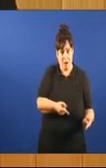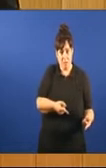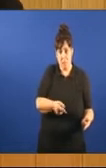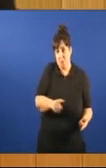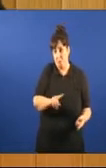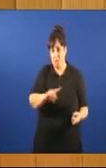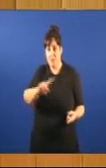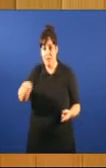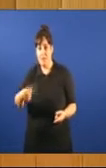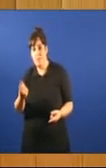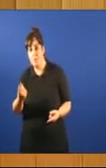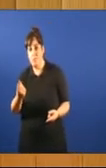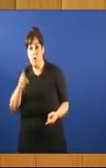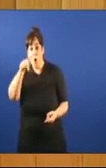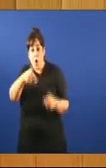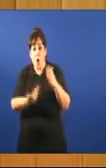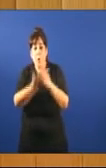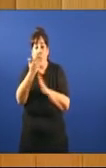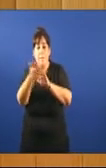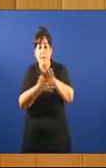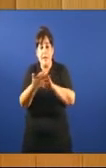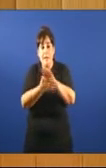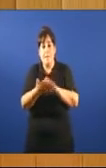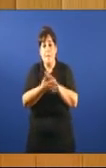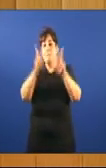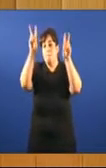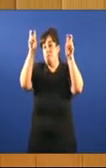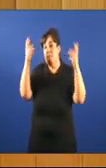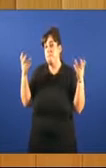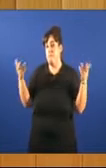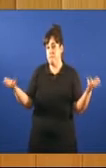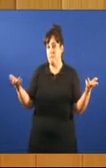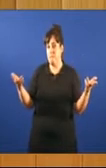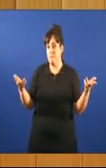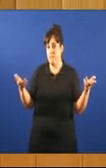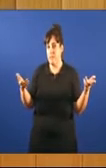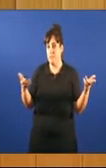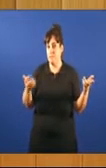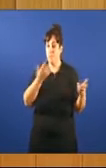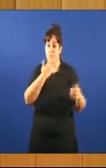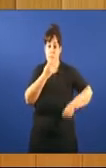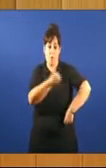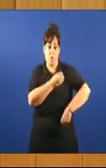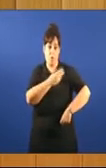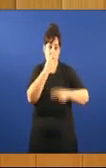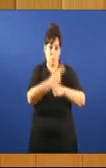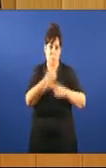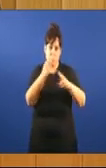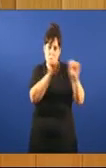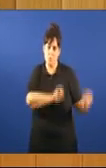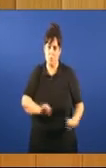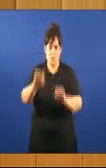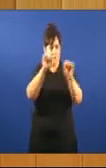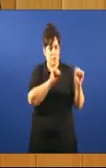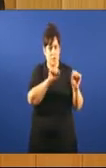de falar hoxe pola mañá dunha lei que blinde a rendabilidade dos fondos públicos. Ese é o seu